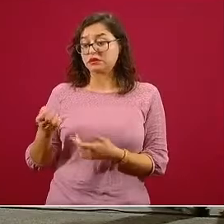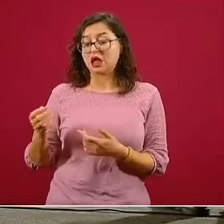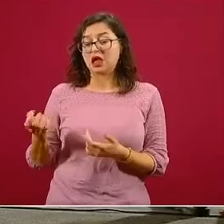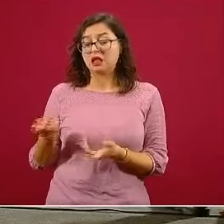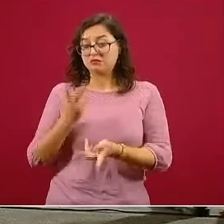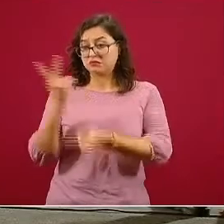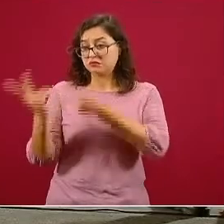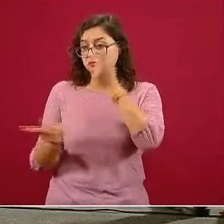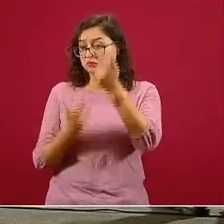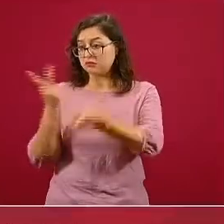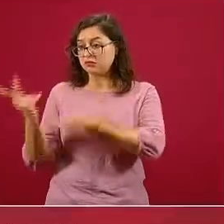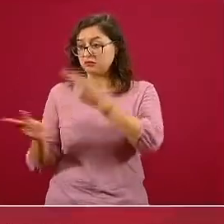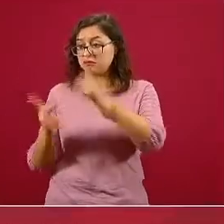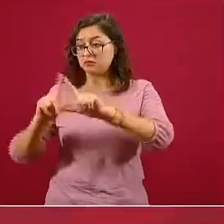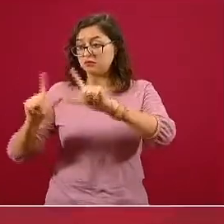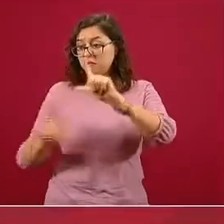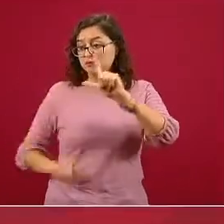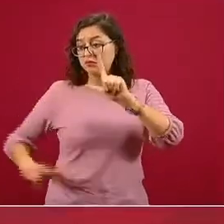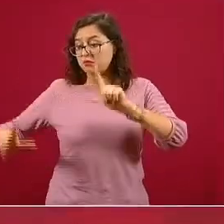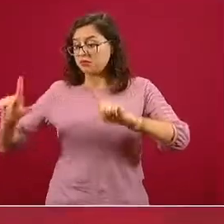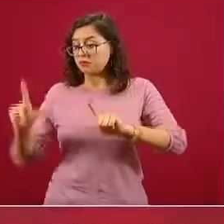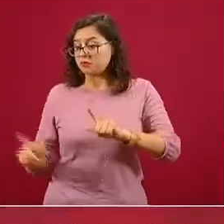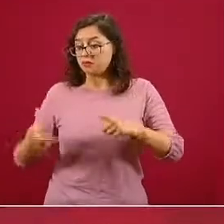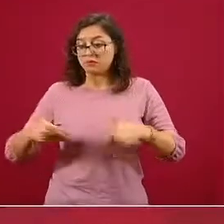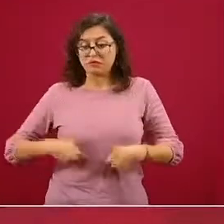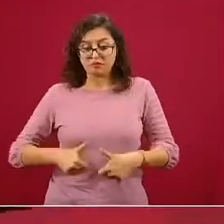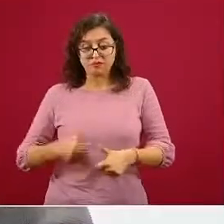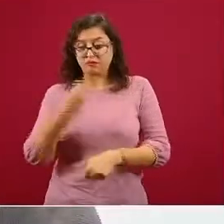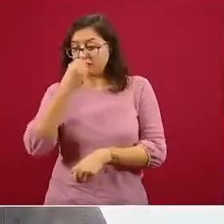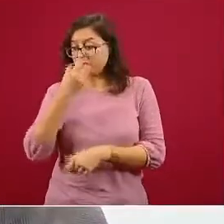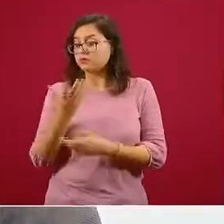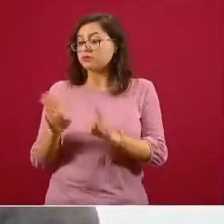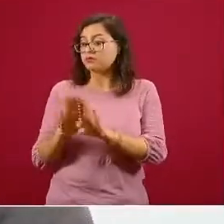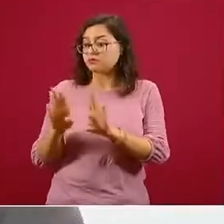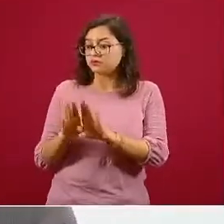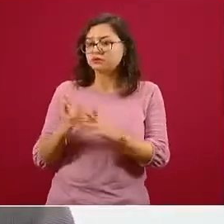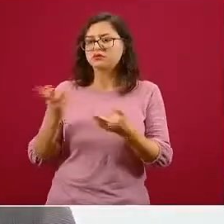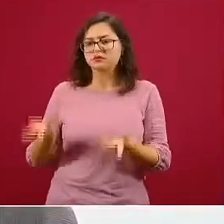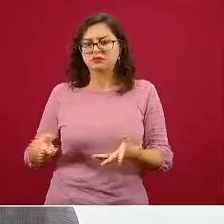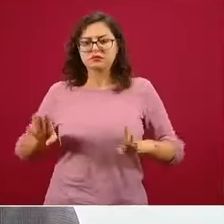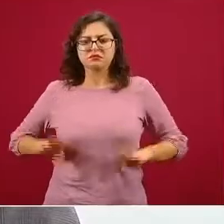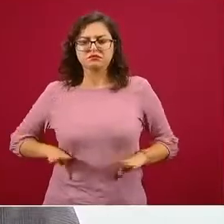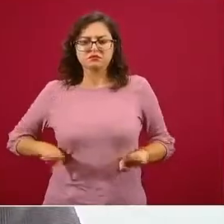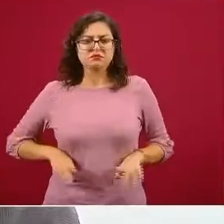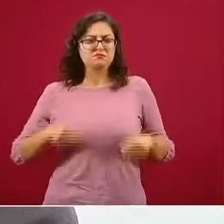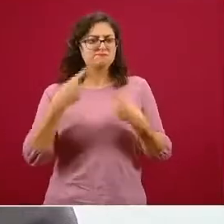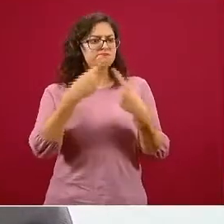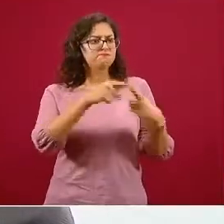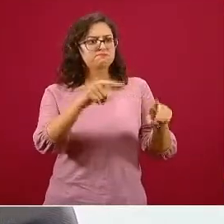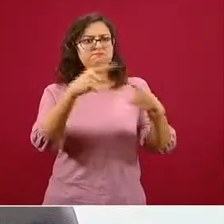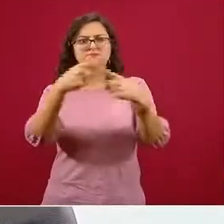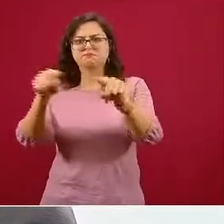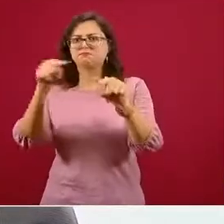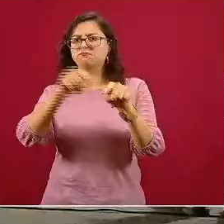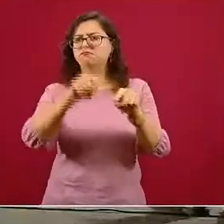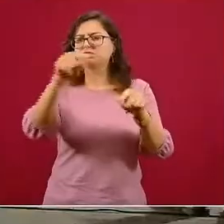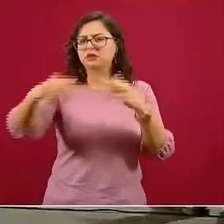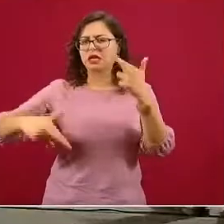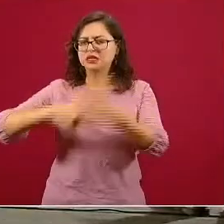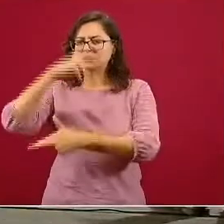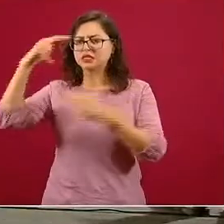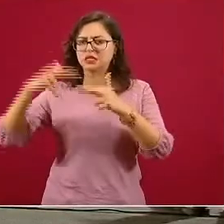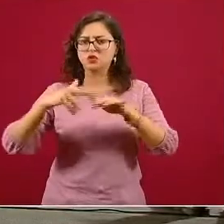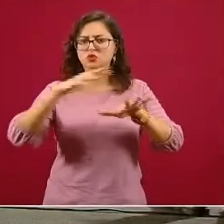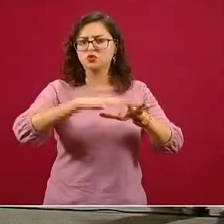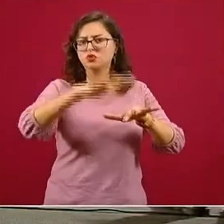usted bien señala, un reconocimiento territorial y poblacional de ciertas características que cambian en el